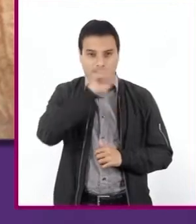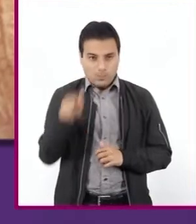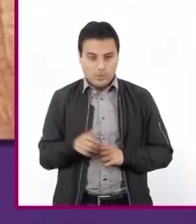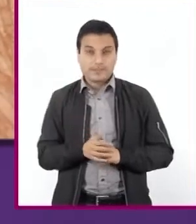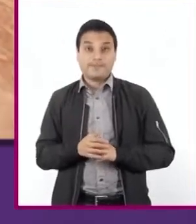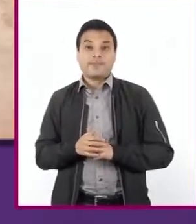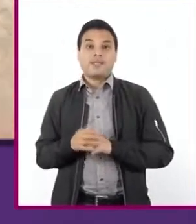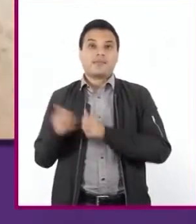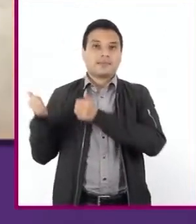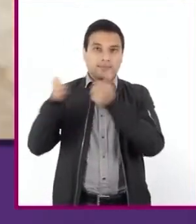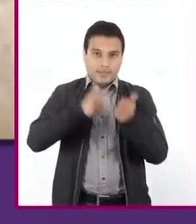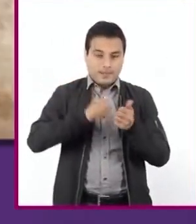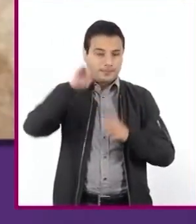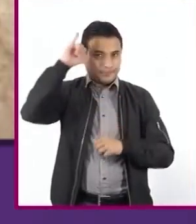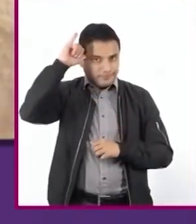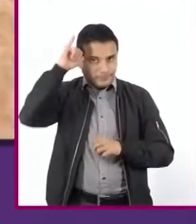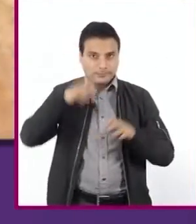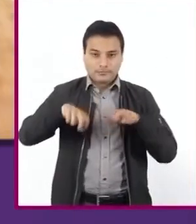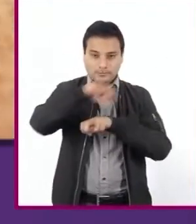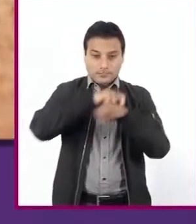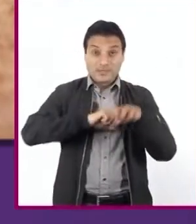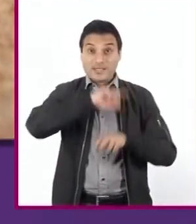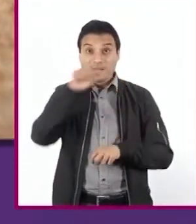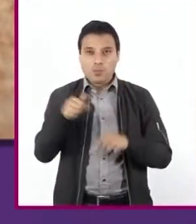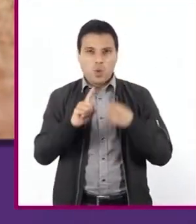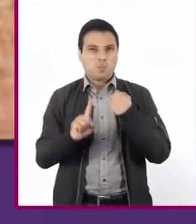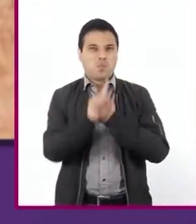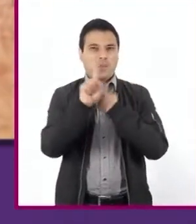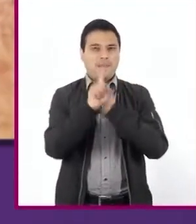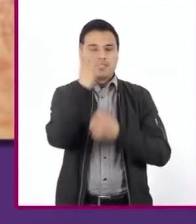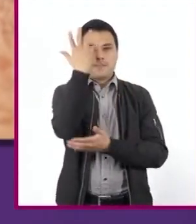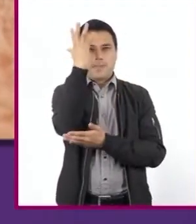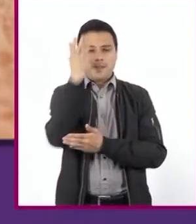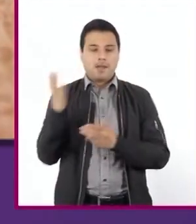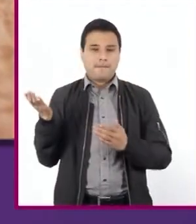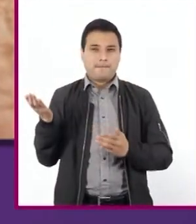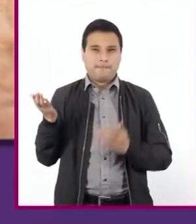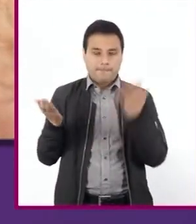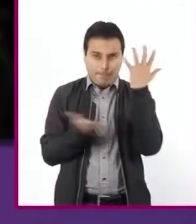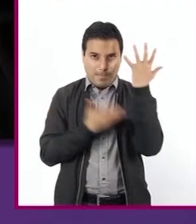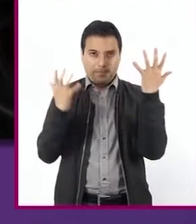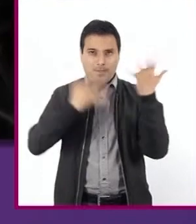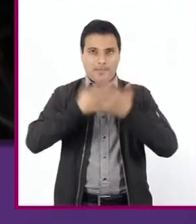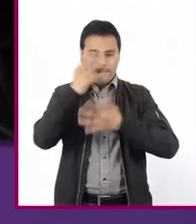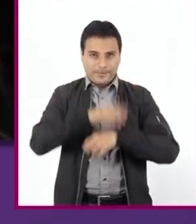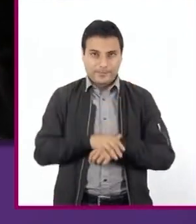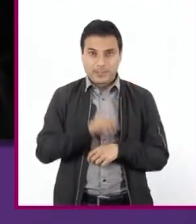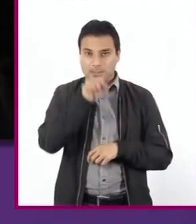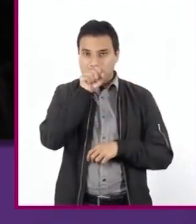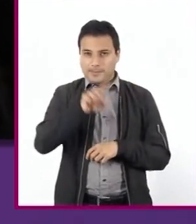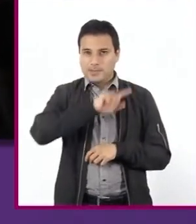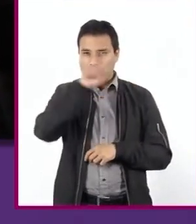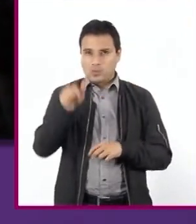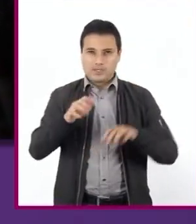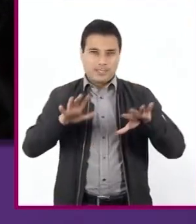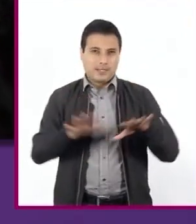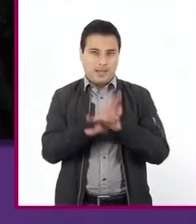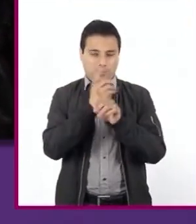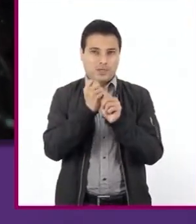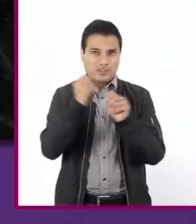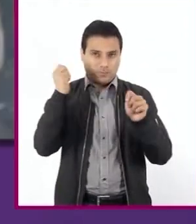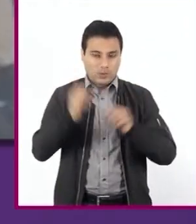menor, los problemas de deforestación y la revolución en los sistemas de transporte. Todo esto va a implicar también una nueva